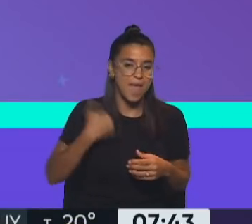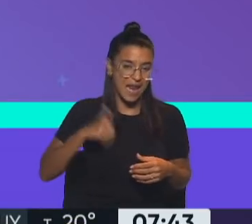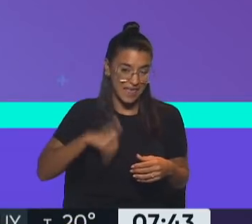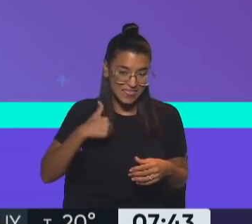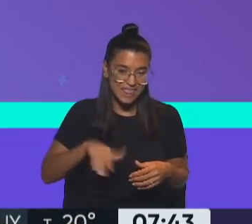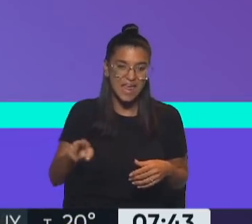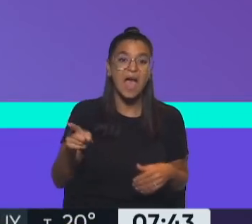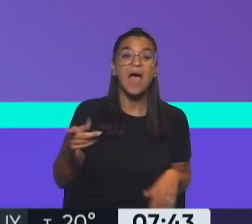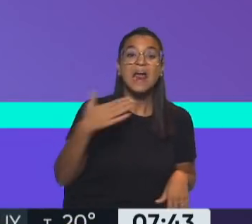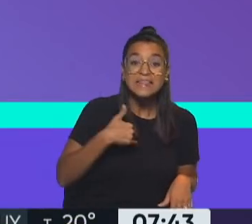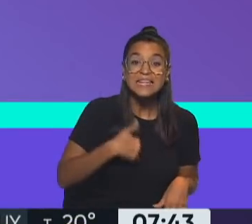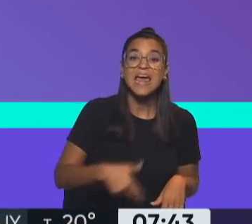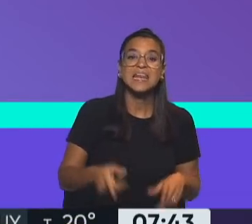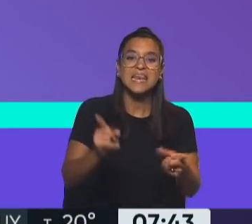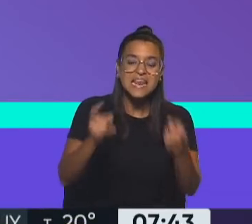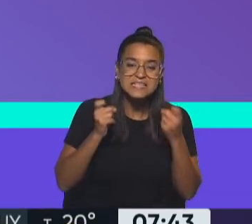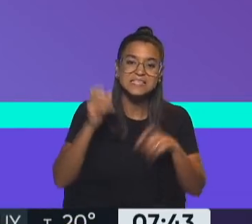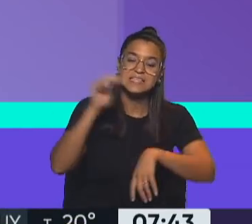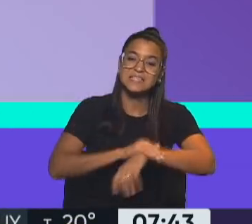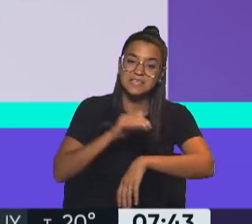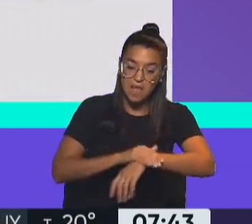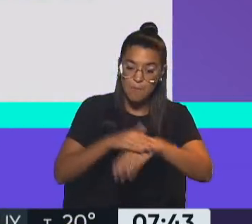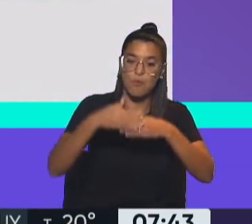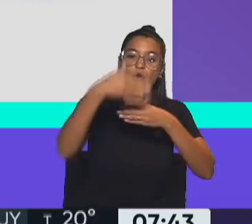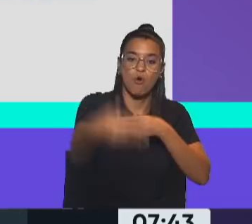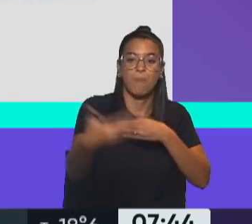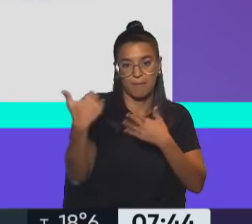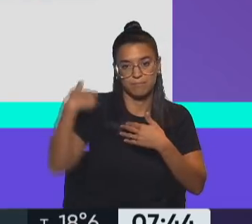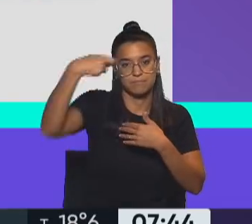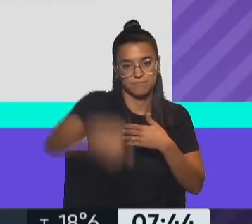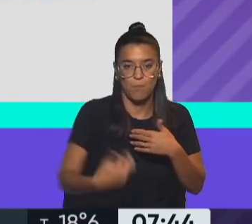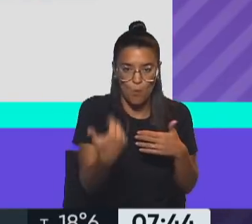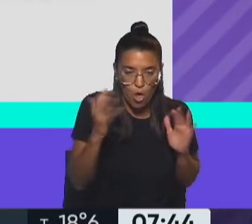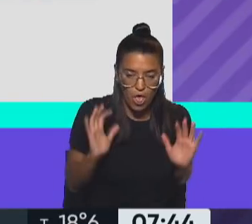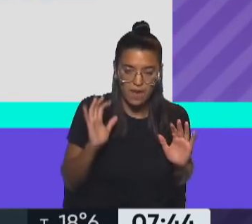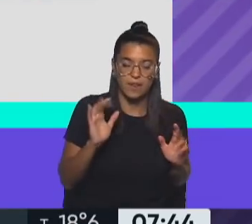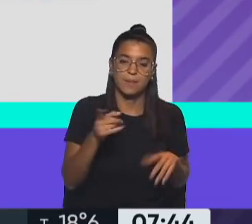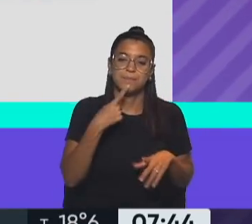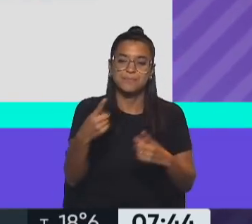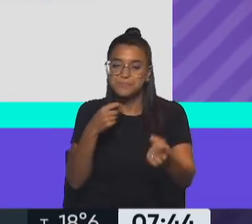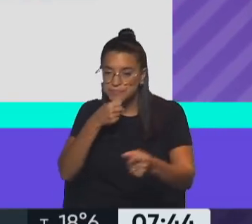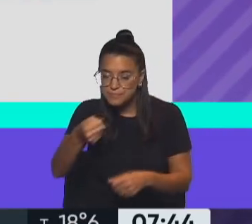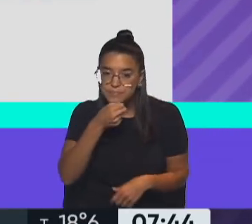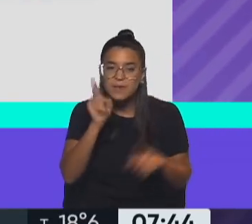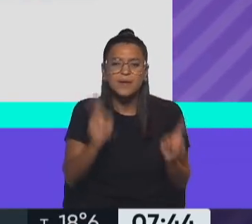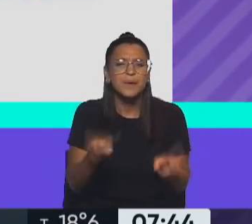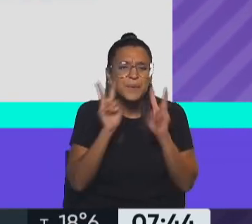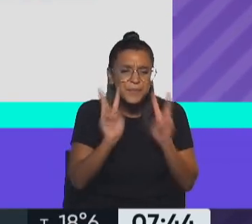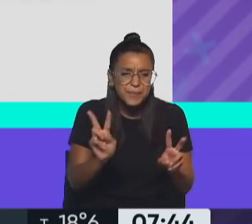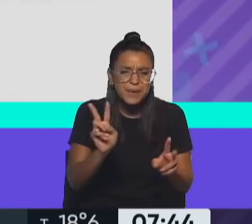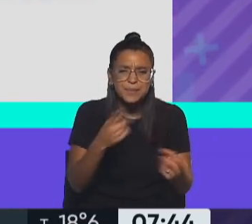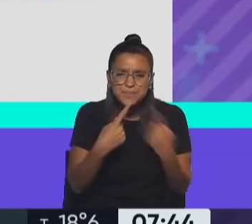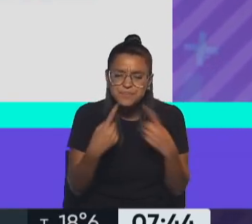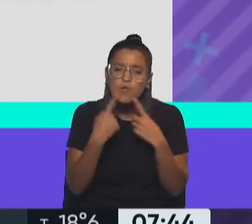Argentina, Argentina necesita más tiempo para pagar. Esa es la entrevista. Y ahí lo que se ve en la entrevista